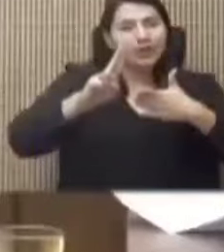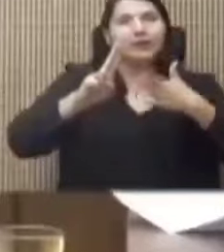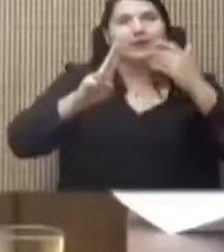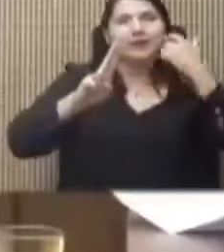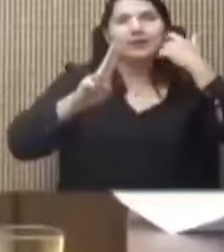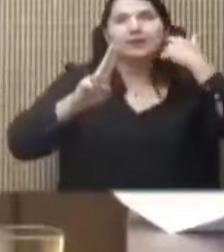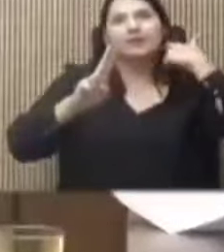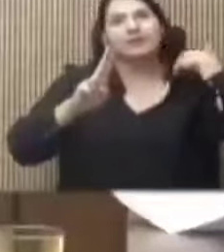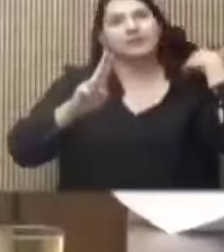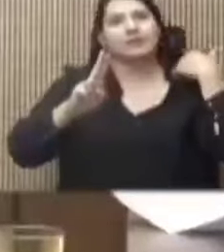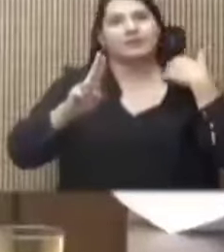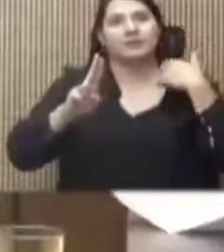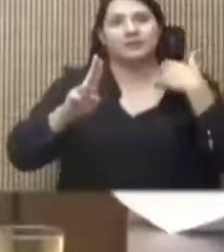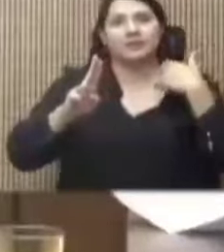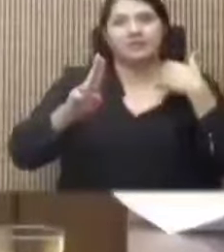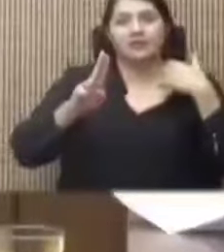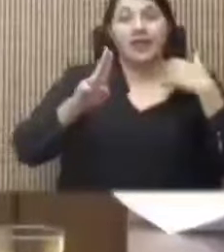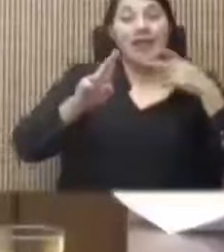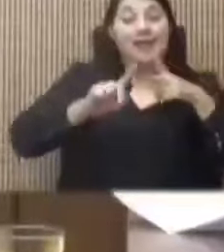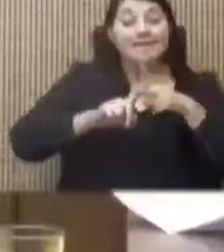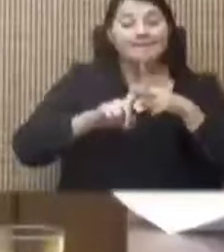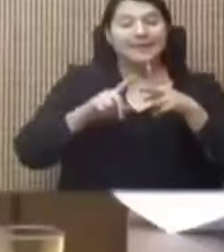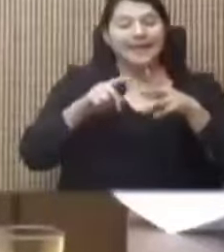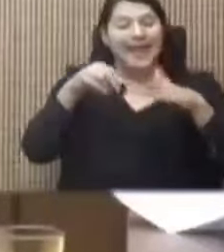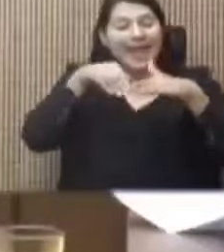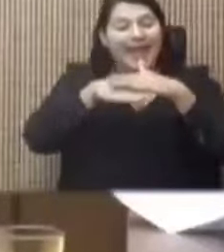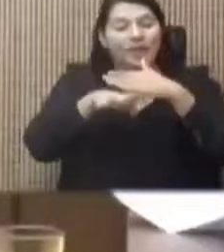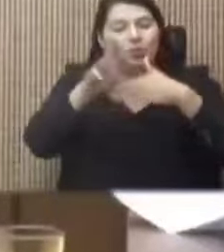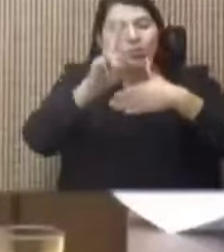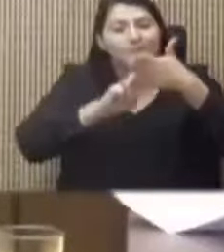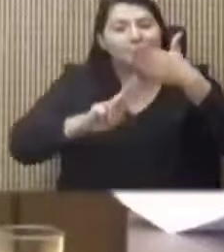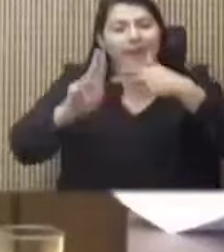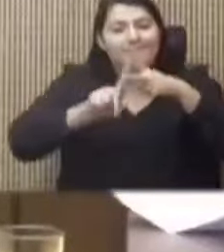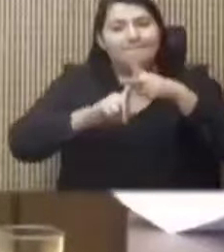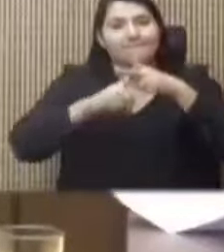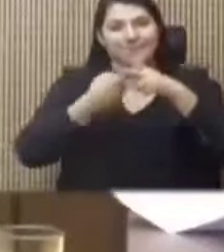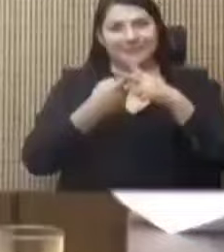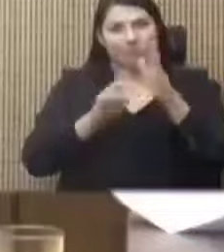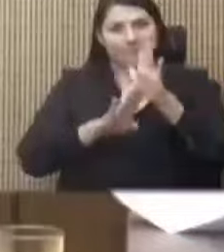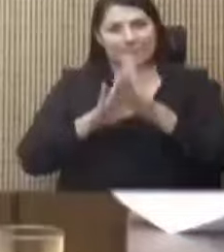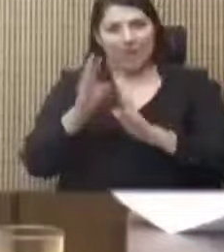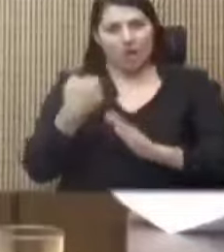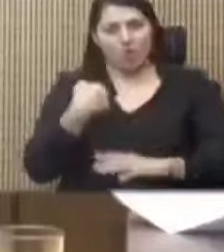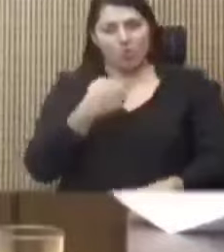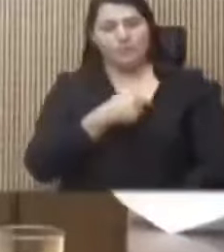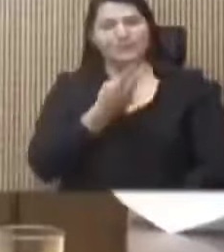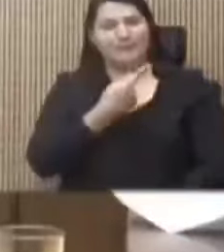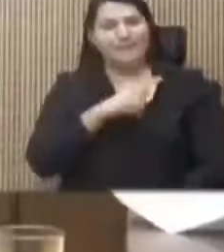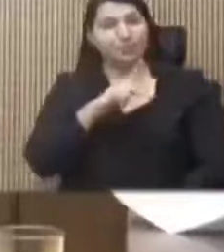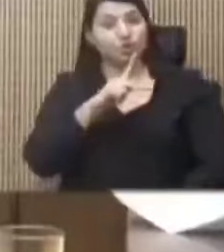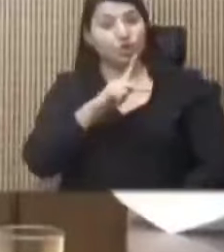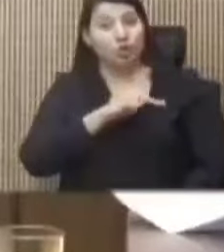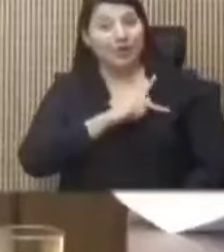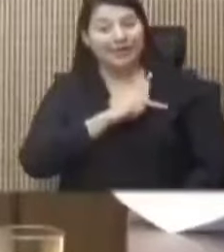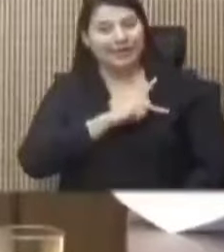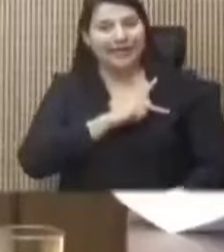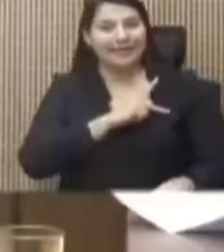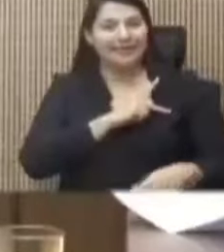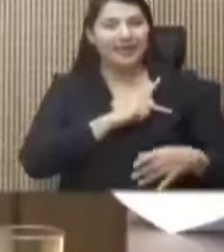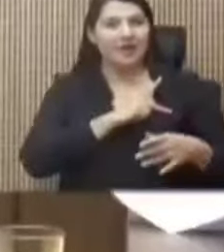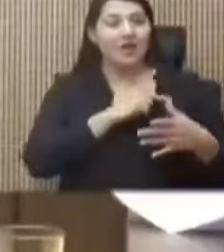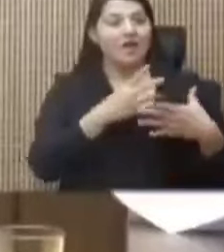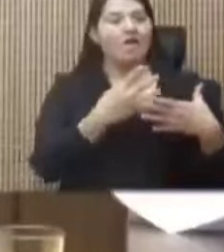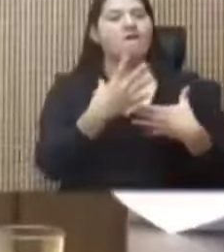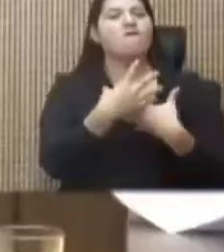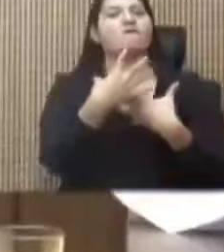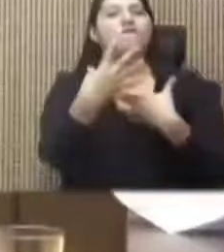o fuera del plano comunitario, y empezamos a darnos cuenta en qué creemos nosotros al margen de lo que creen quienes nos han